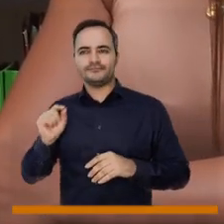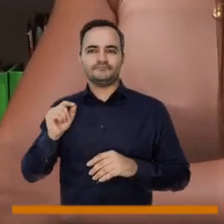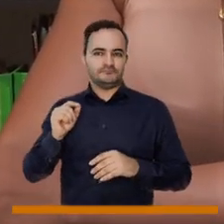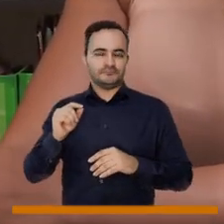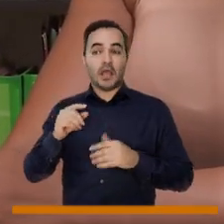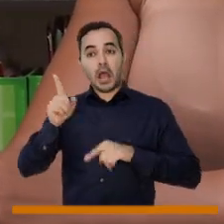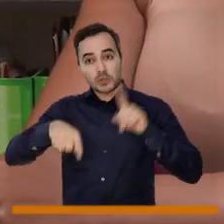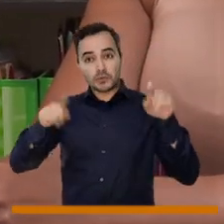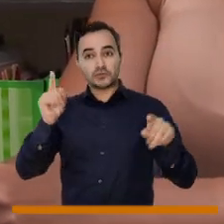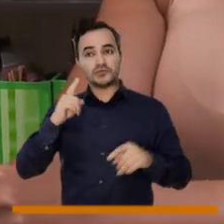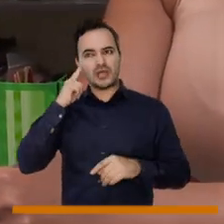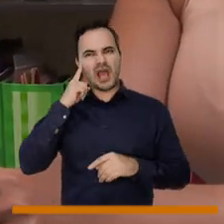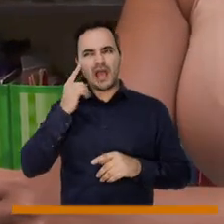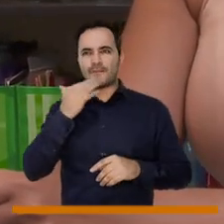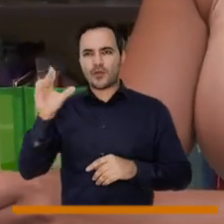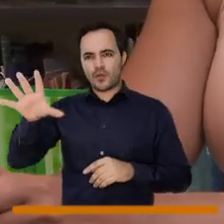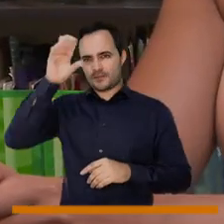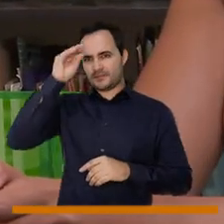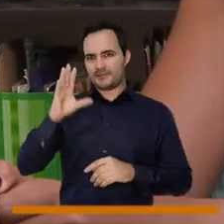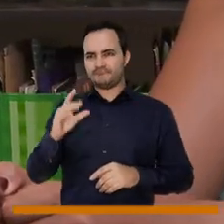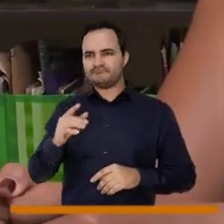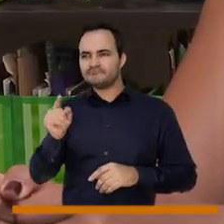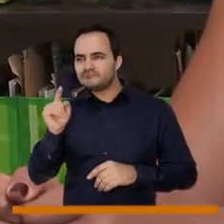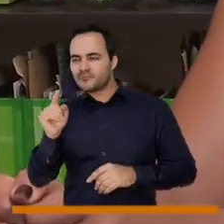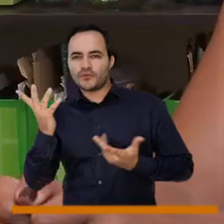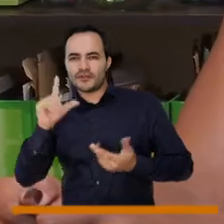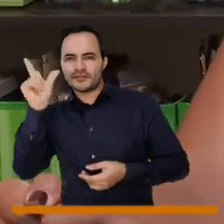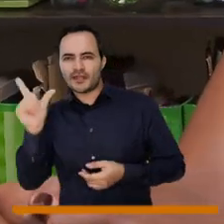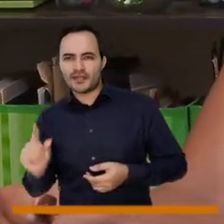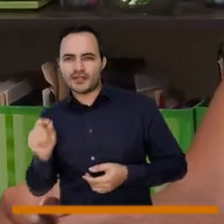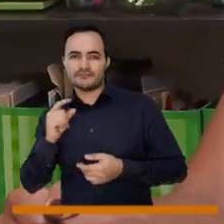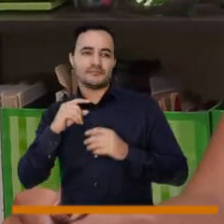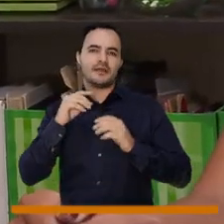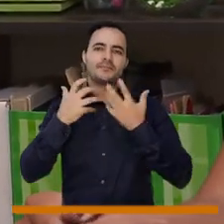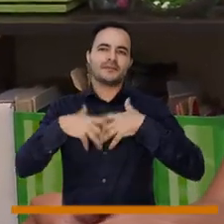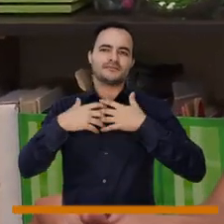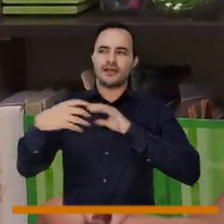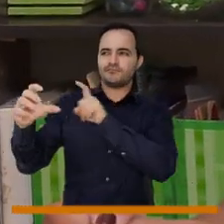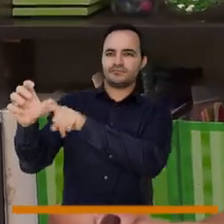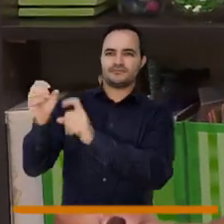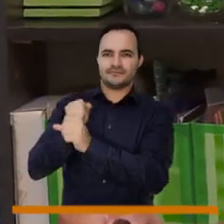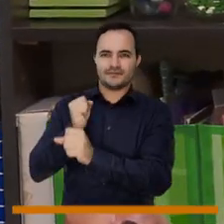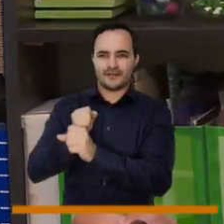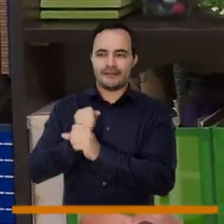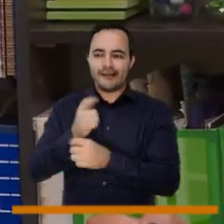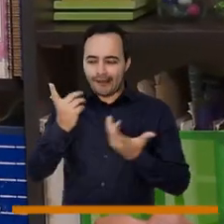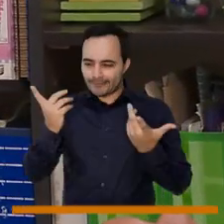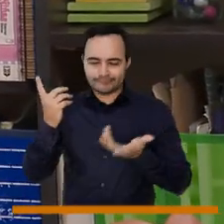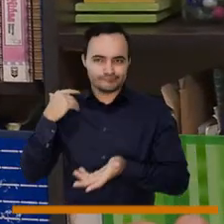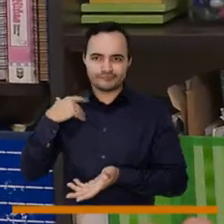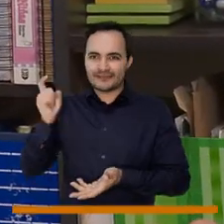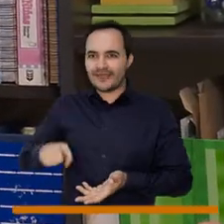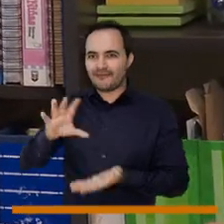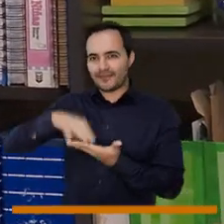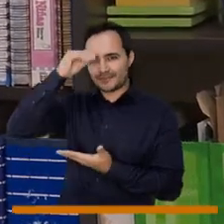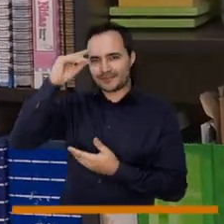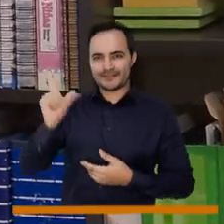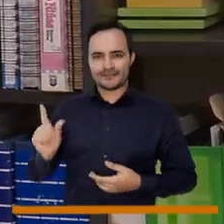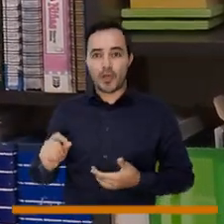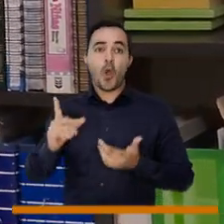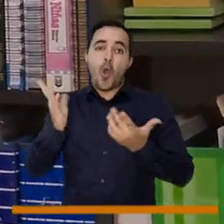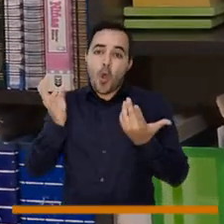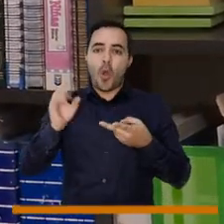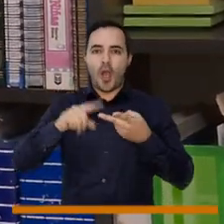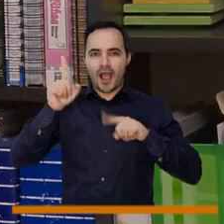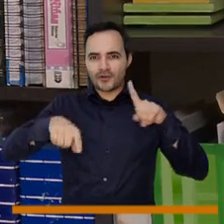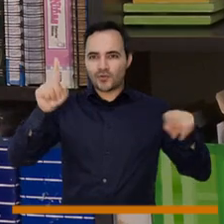con multinacionales en Italia y entonces se les vuelve necesario el manejar el idioma. Y adicionalmente hay gente que lo hace solo por